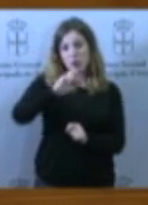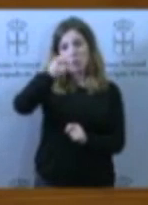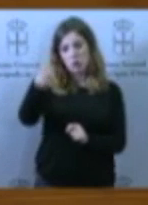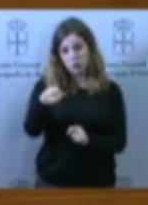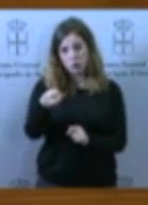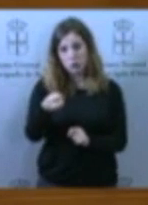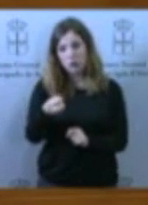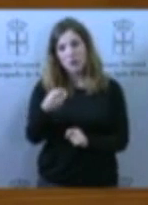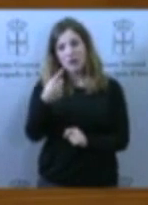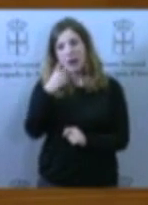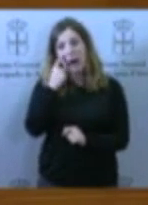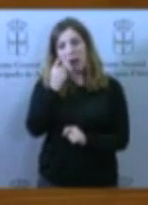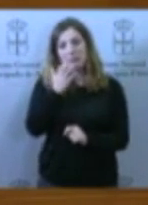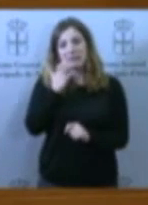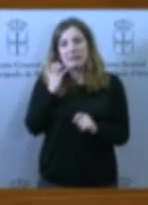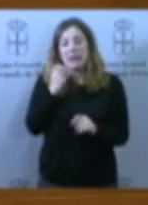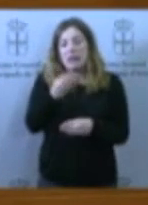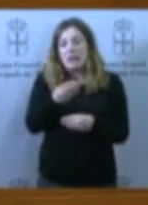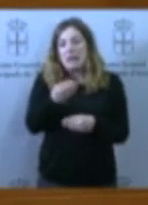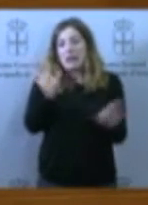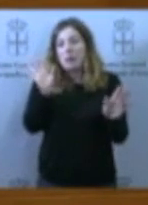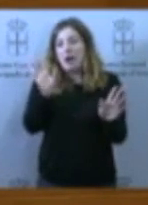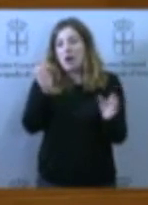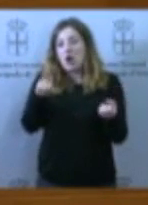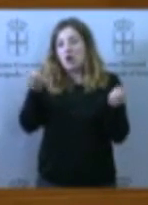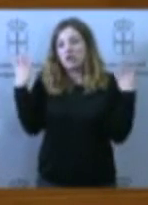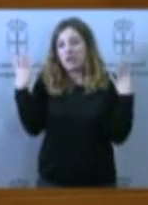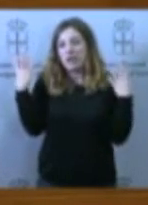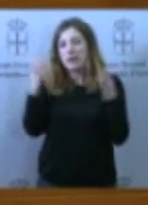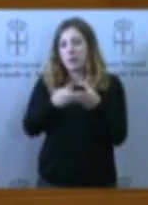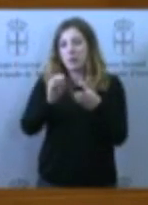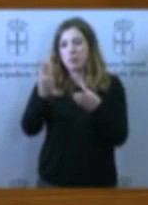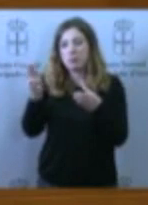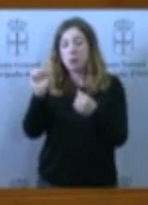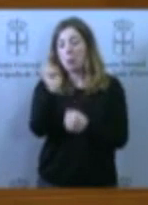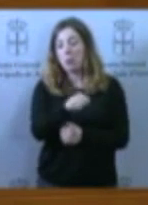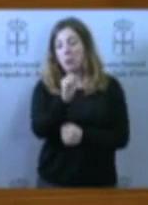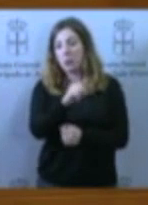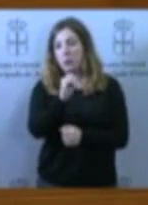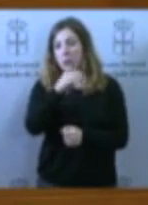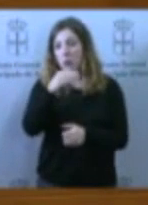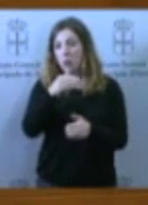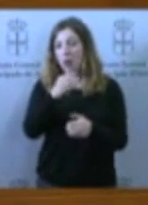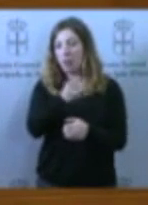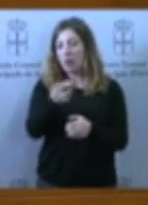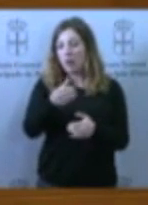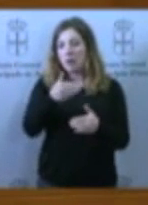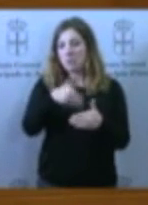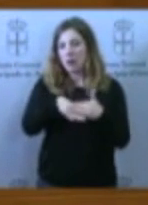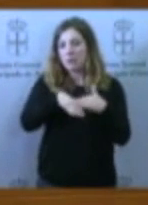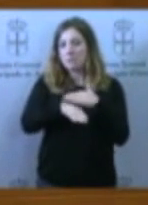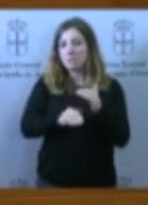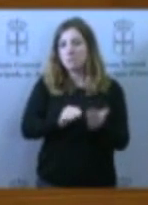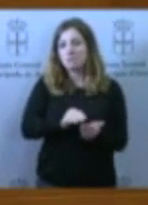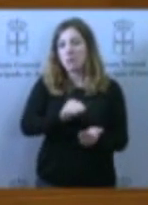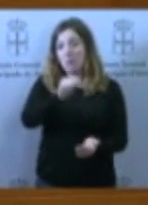pasamos de puntillas, nadie se entera de que el Partido Popular miraba para otro lado en vez de cuando acumulaba esta deuda, y así